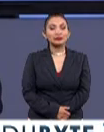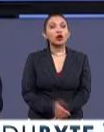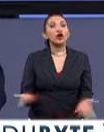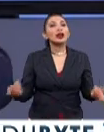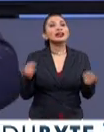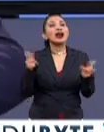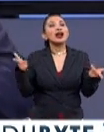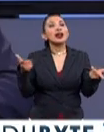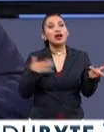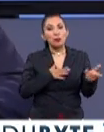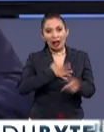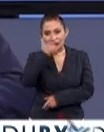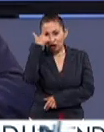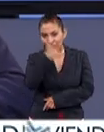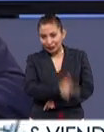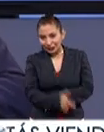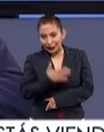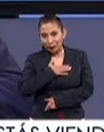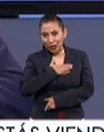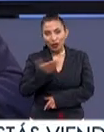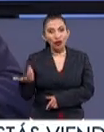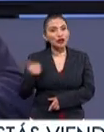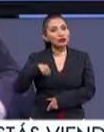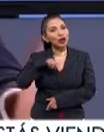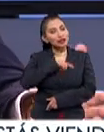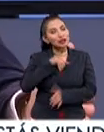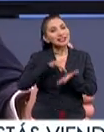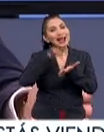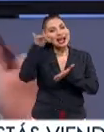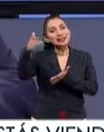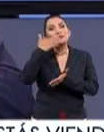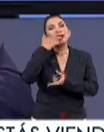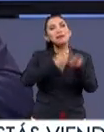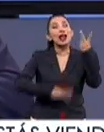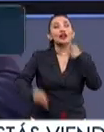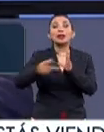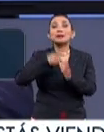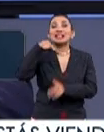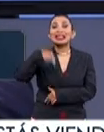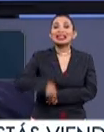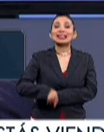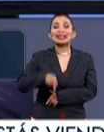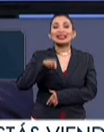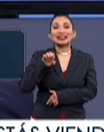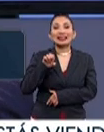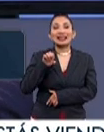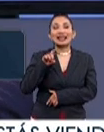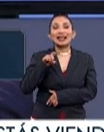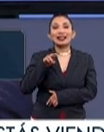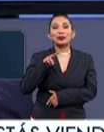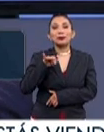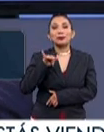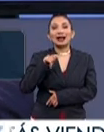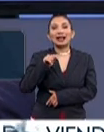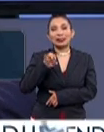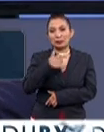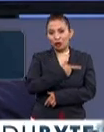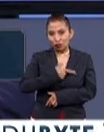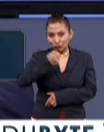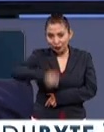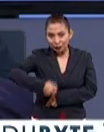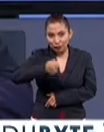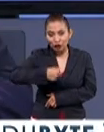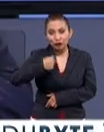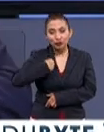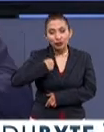¿Qué tal? ¿Cómo le va? Muy buenas noches. Muy buenas noches. Qué bueno que está con nosotros. Gracias. Bienvenido a una emisión más de Edubay. Me da gusto